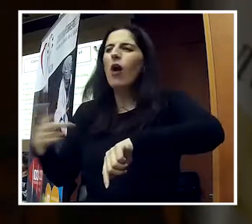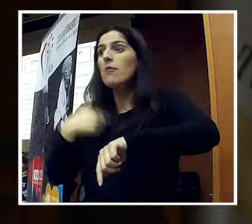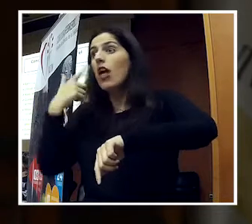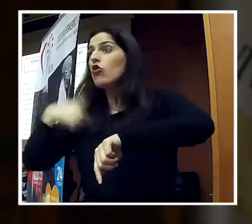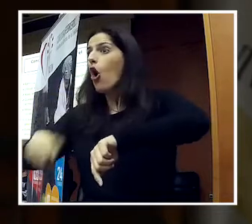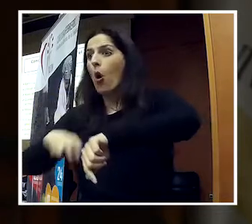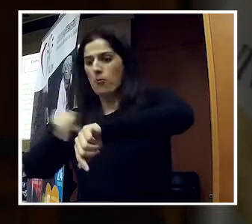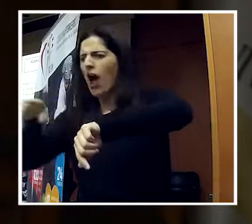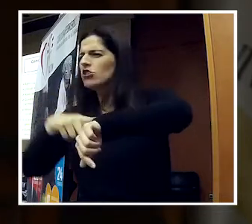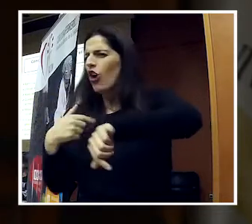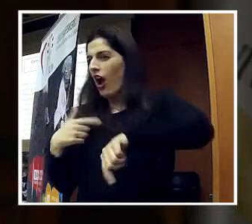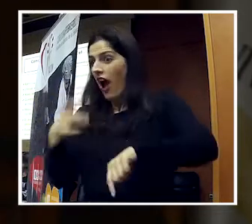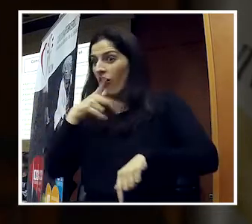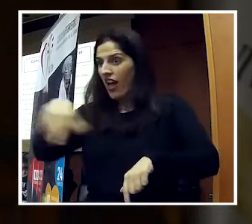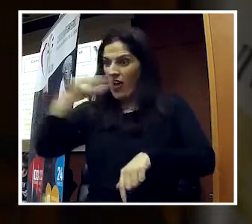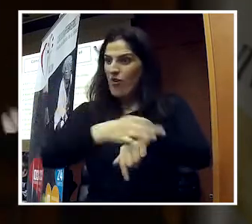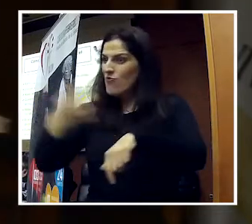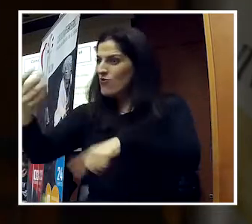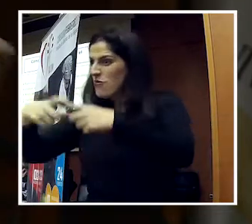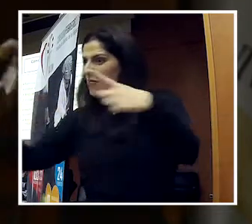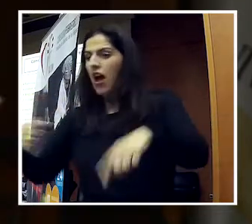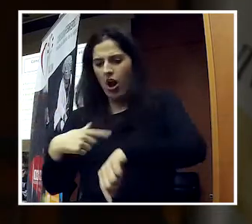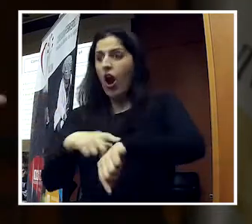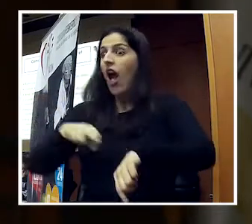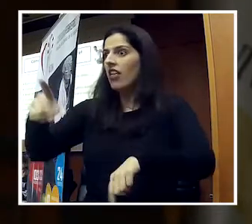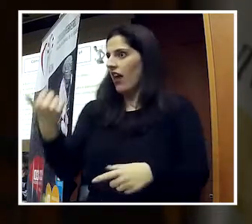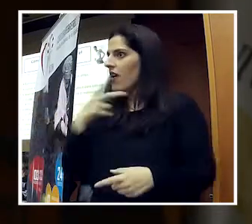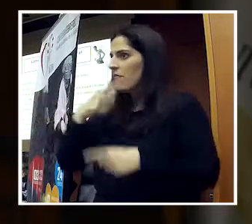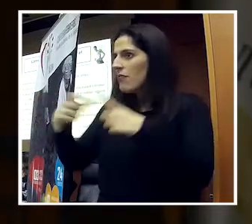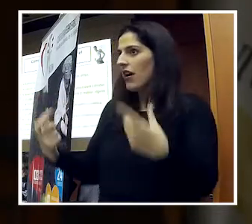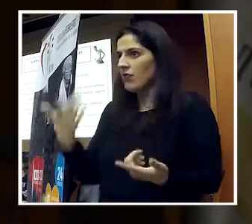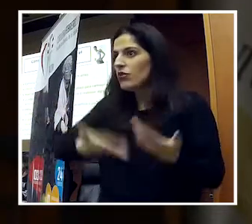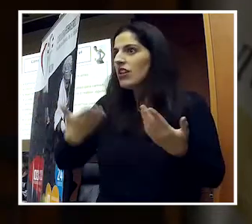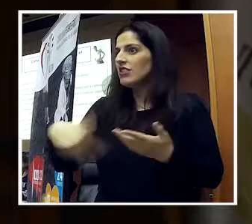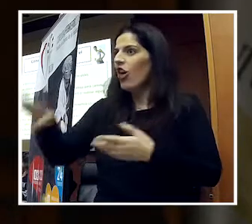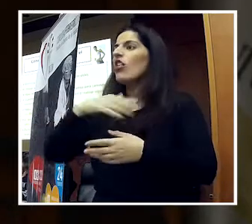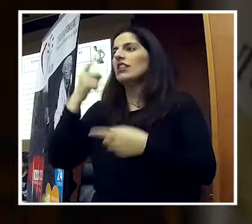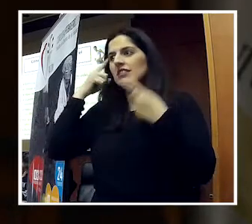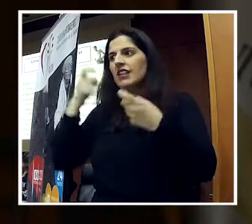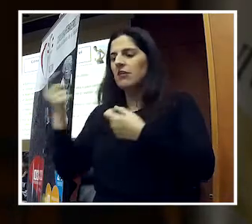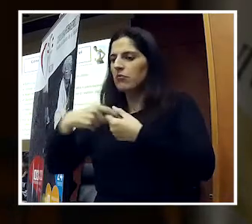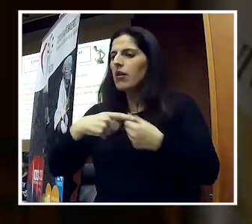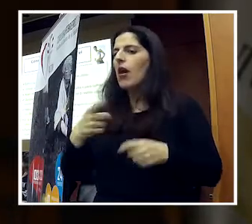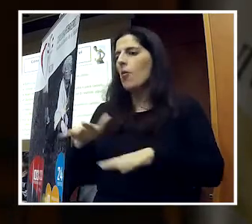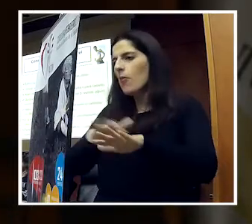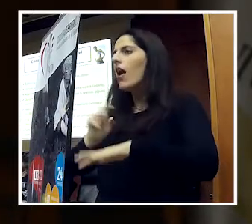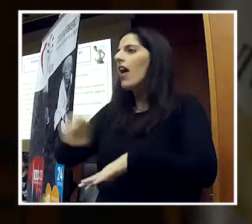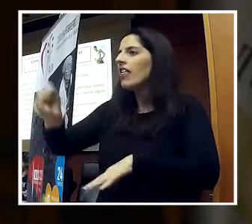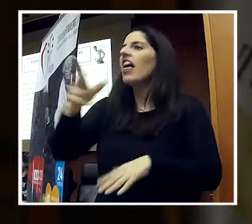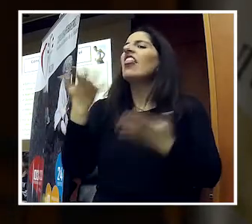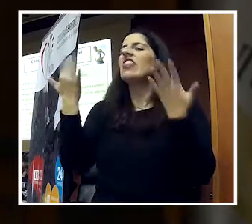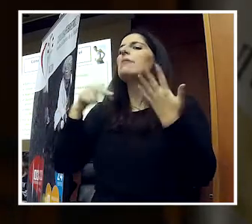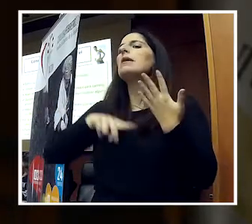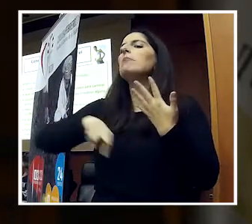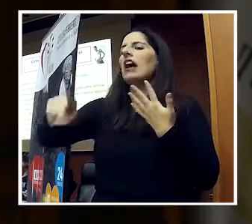Enrique, ya tengo el premio del mejor corredor de España y no sé qué, ¿no? Bueno, pues eso nos anima a que consigamos andar 10.000 pasos al cabo del día,